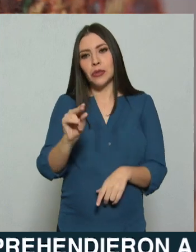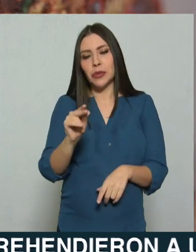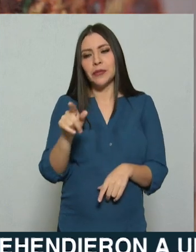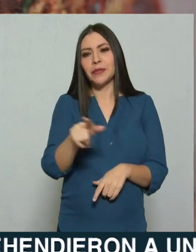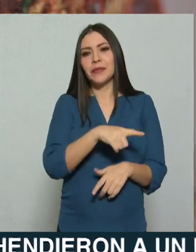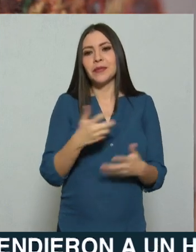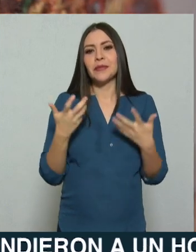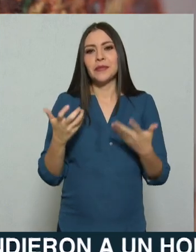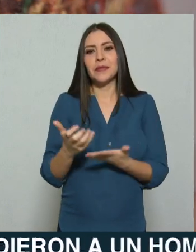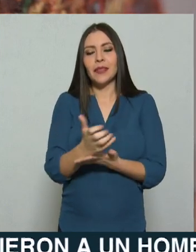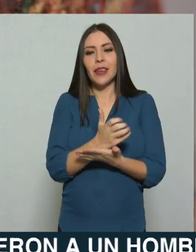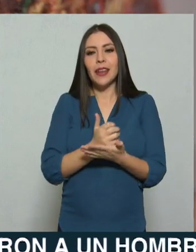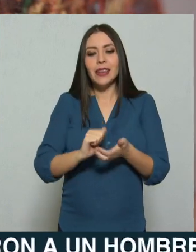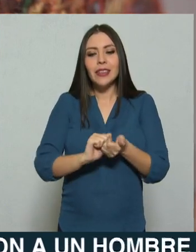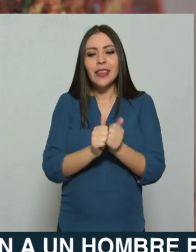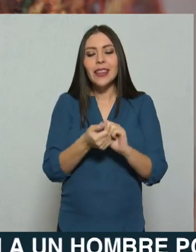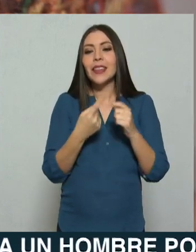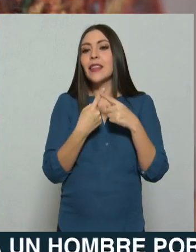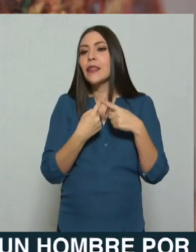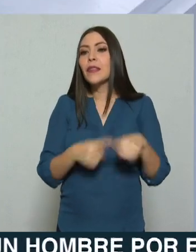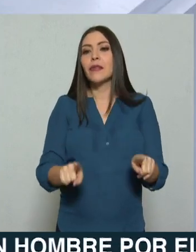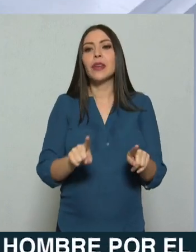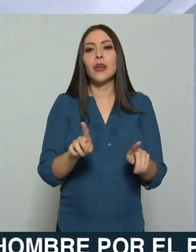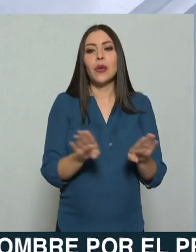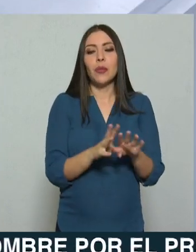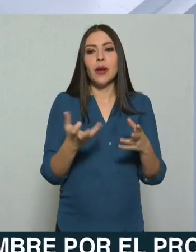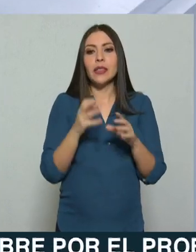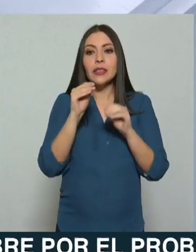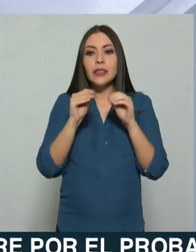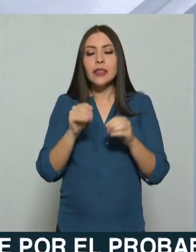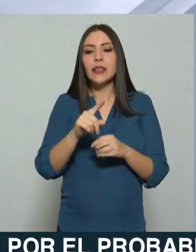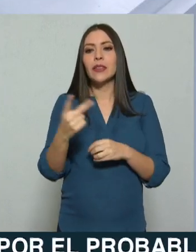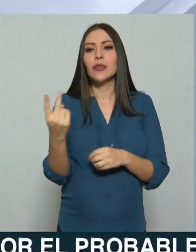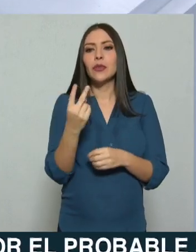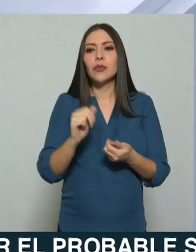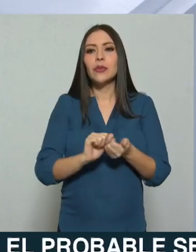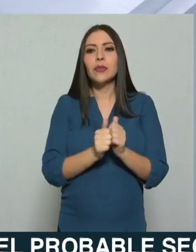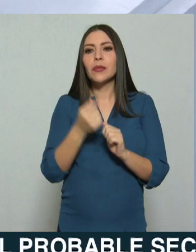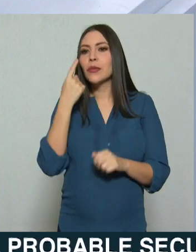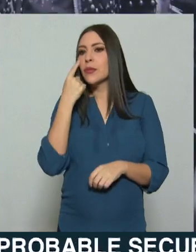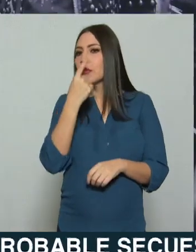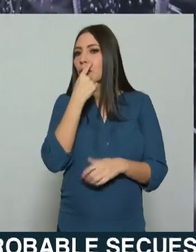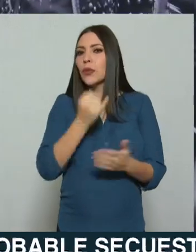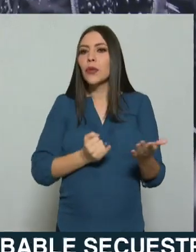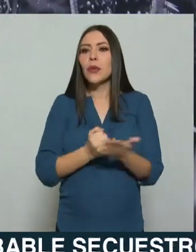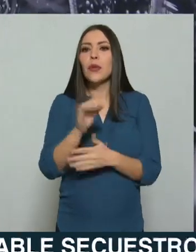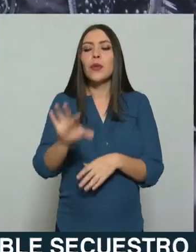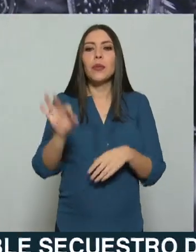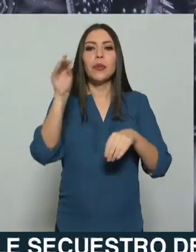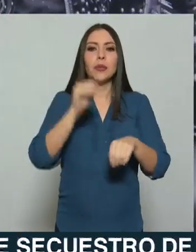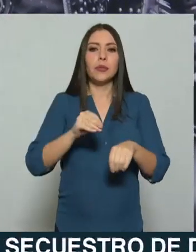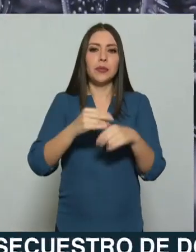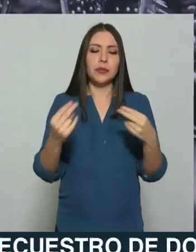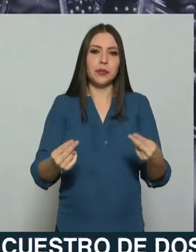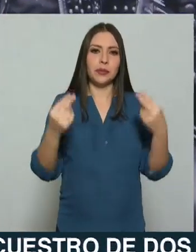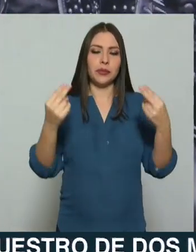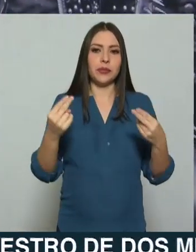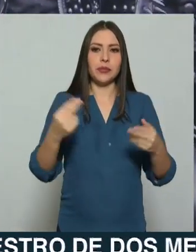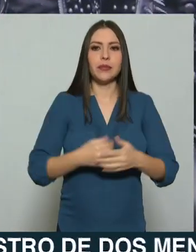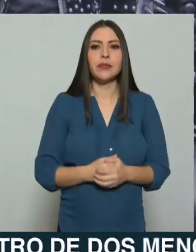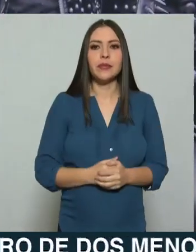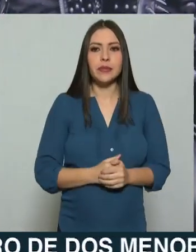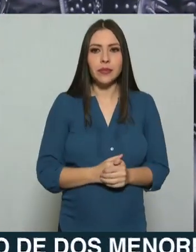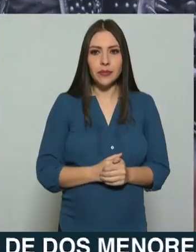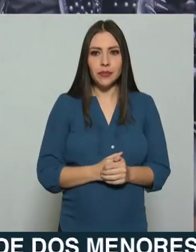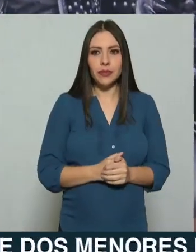ganas de generar algo diferente en el ramo llevó a la pareja a encontrar el camino. Y el ir incluso contra algunas normas